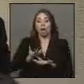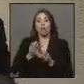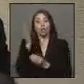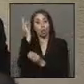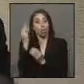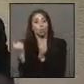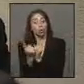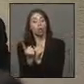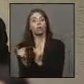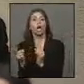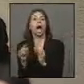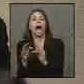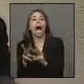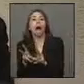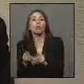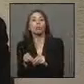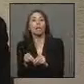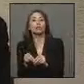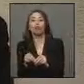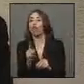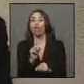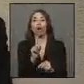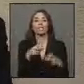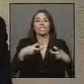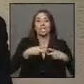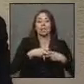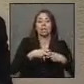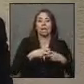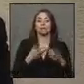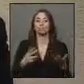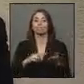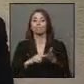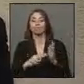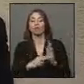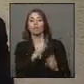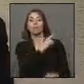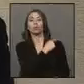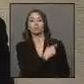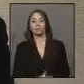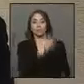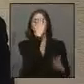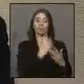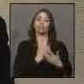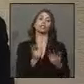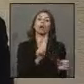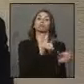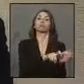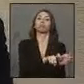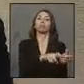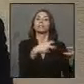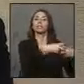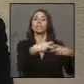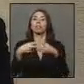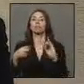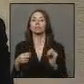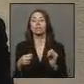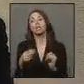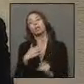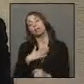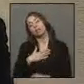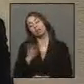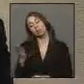menos acceso a estas posibilidades que el gobierno de la presidenta Bachelet ha generado con las otras instituciones. Por lo tanto, quiero que se pueda hacer